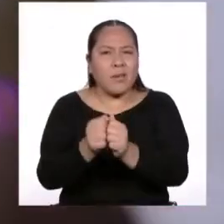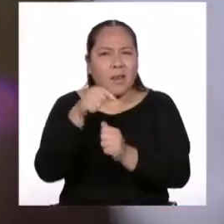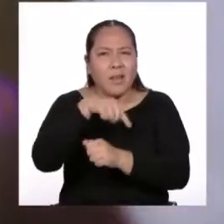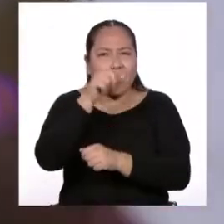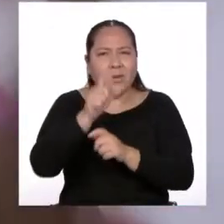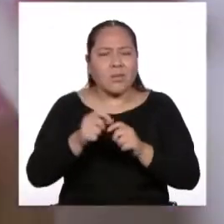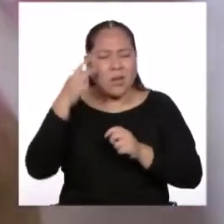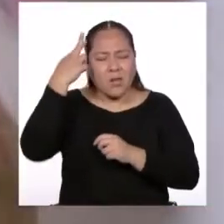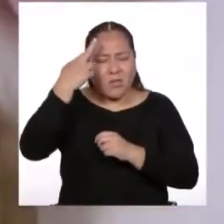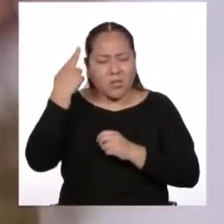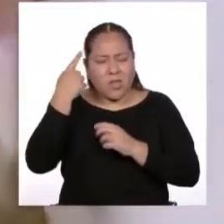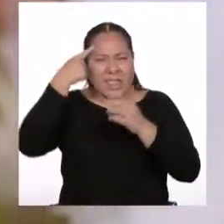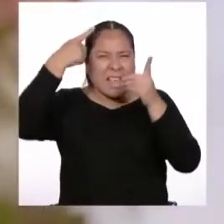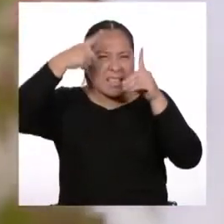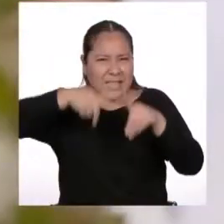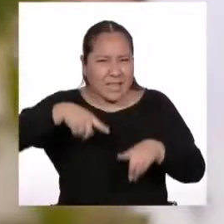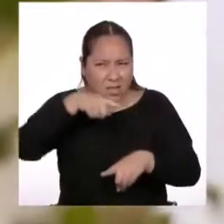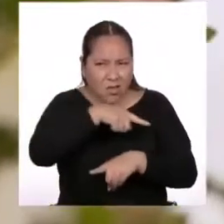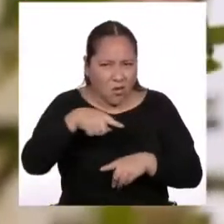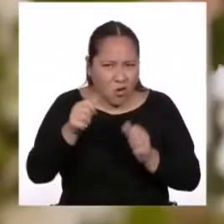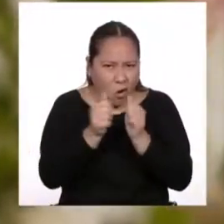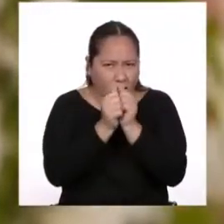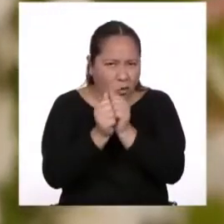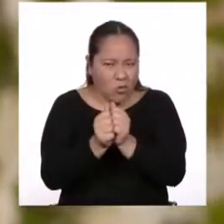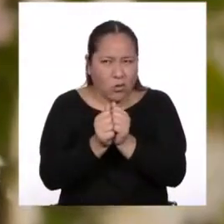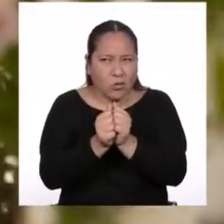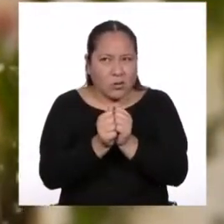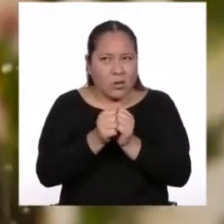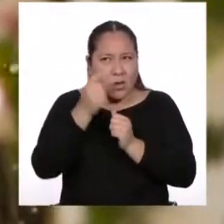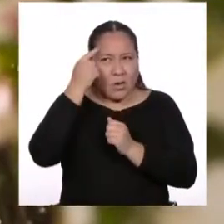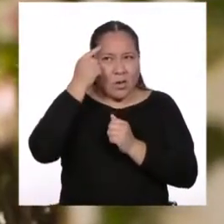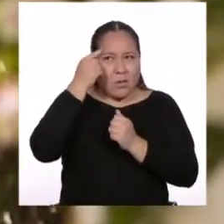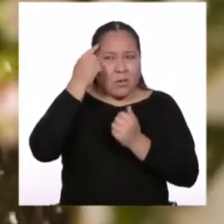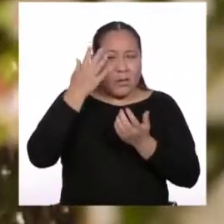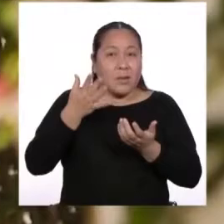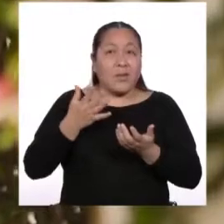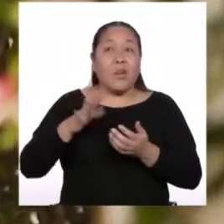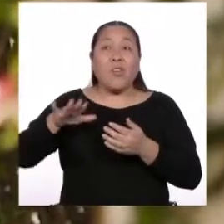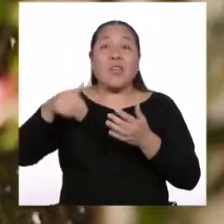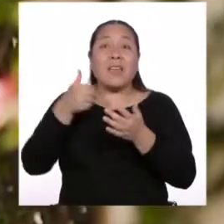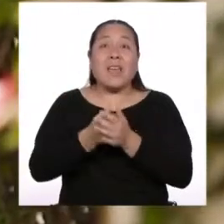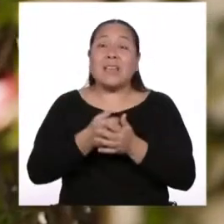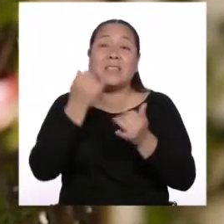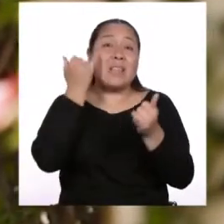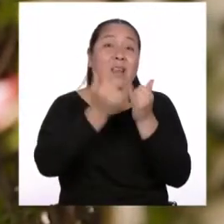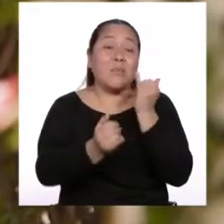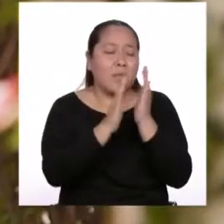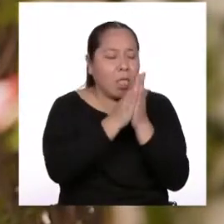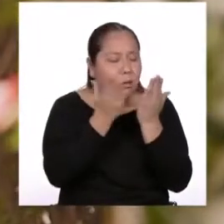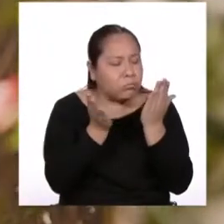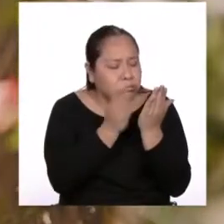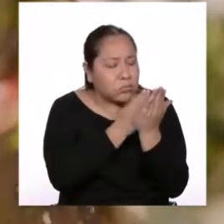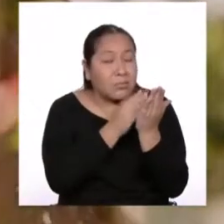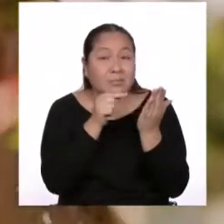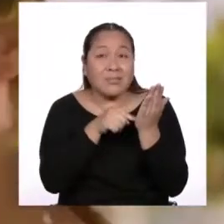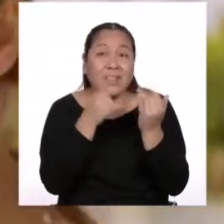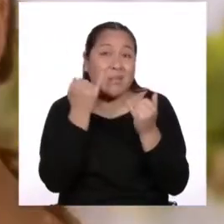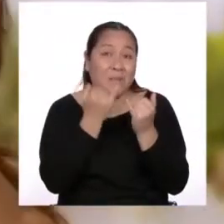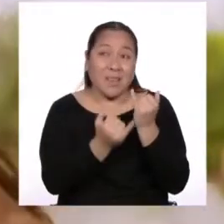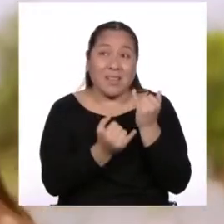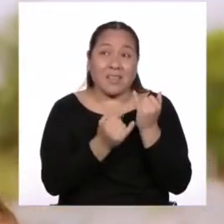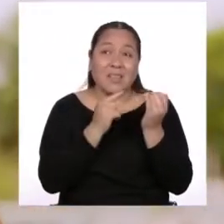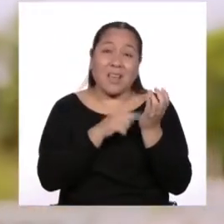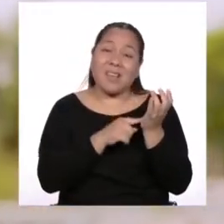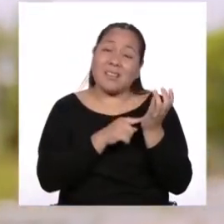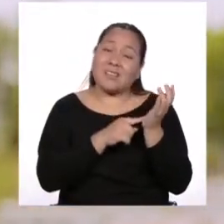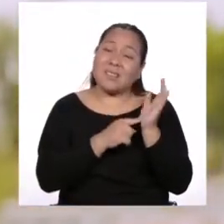con él, de tomar decisiones con él, y que cuando llegas al final, que creo que es lo que cualquier obra de arte